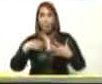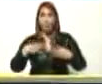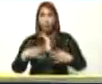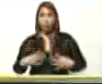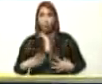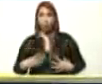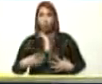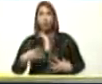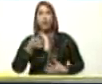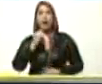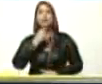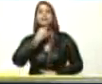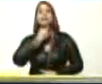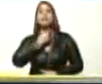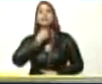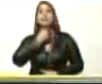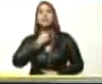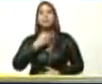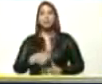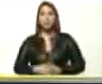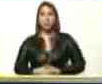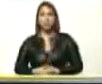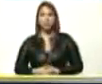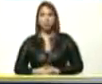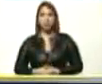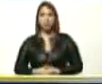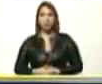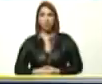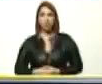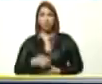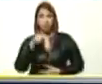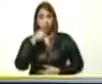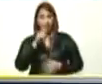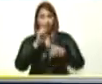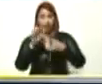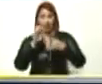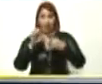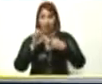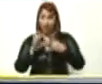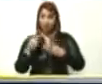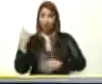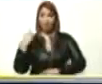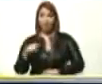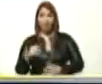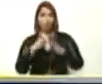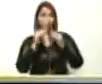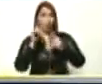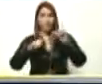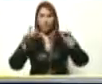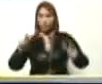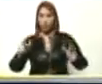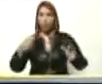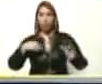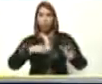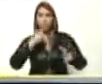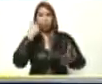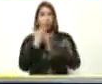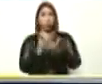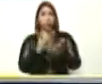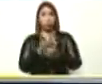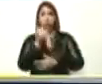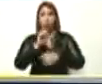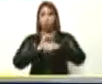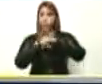sino en la garganta. Y es la característica que han tenido todas las personas que le hemos comprobado que tiene